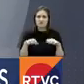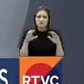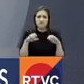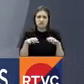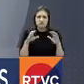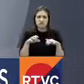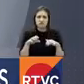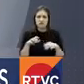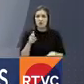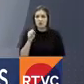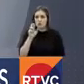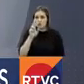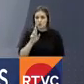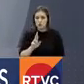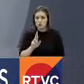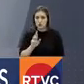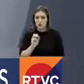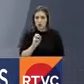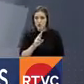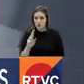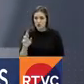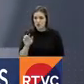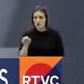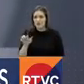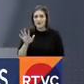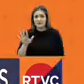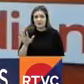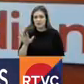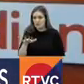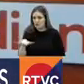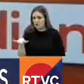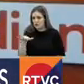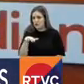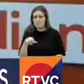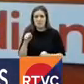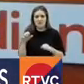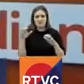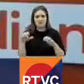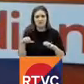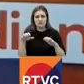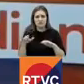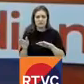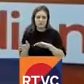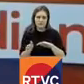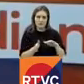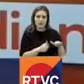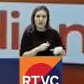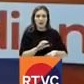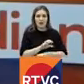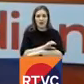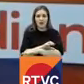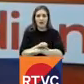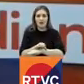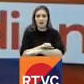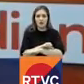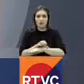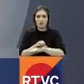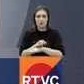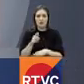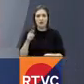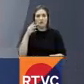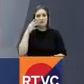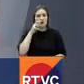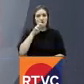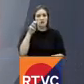las localidades donde ha tenido mayor incidencia el fenómeno de la Niña. La noticia que se registra en el Catatumbo tiene que ver con la fuerte ola invernal que se